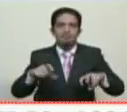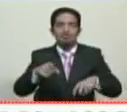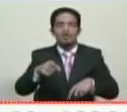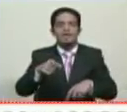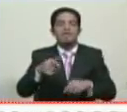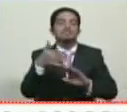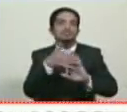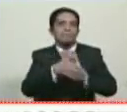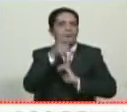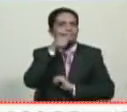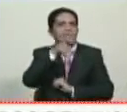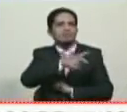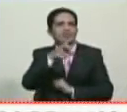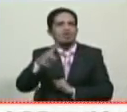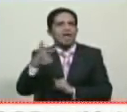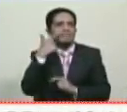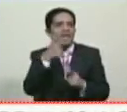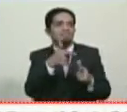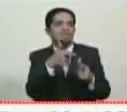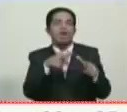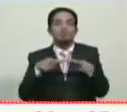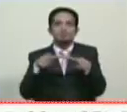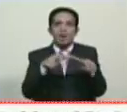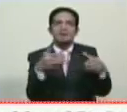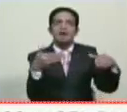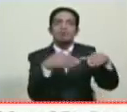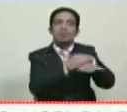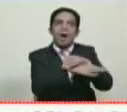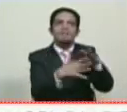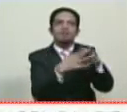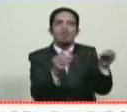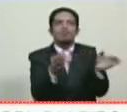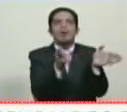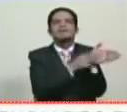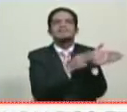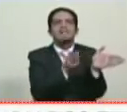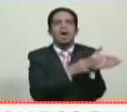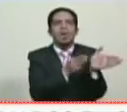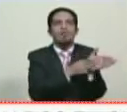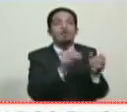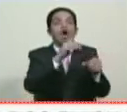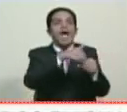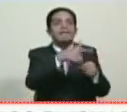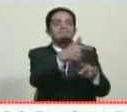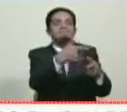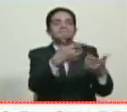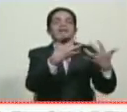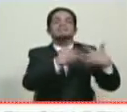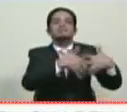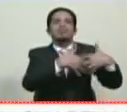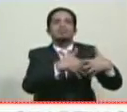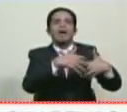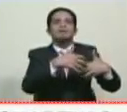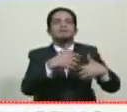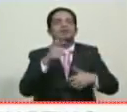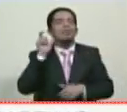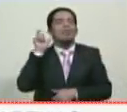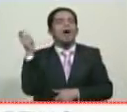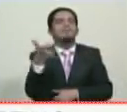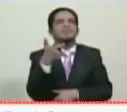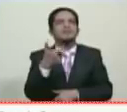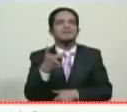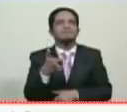de seguridad, en los almacenes del Instituto Venezolano de los Seguros Sociales, ubicado en la zona industrial de Guatire, en el estado